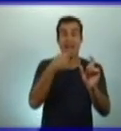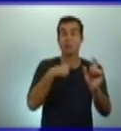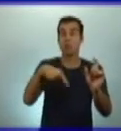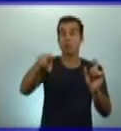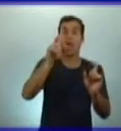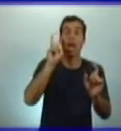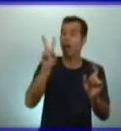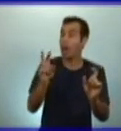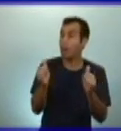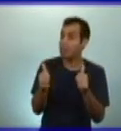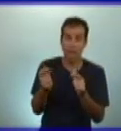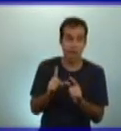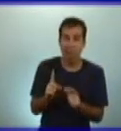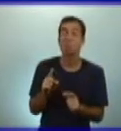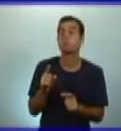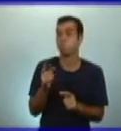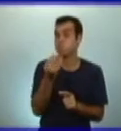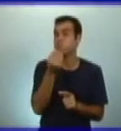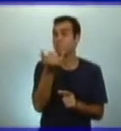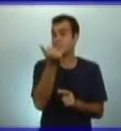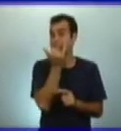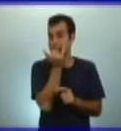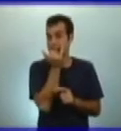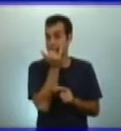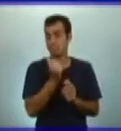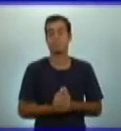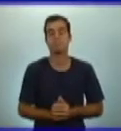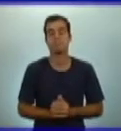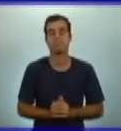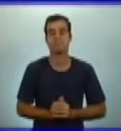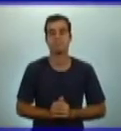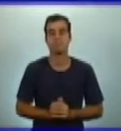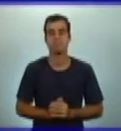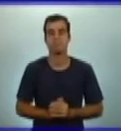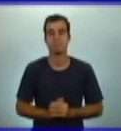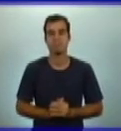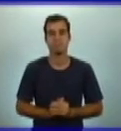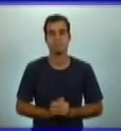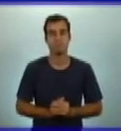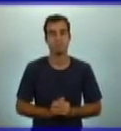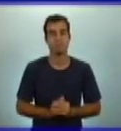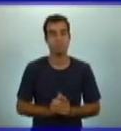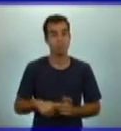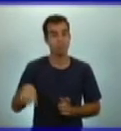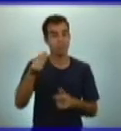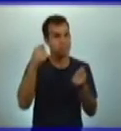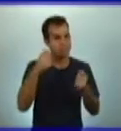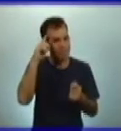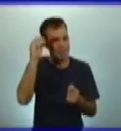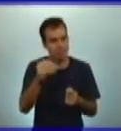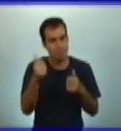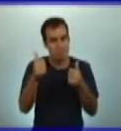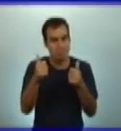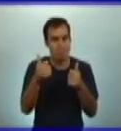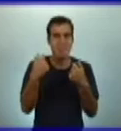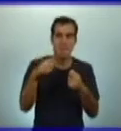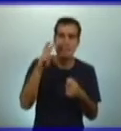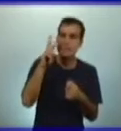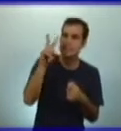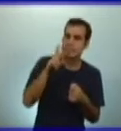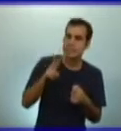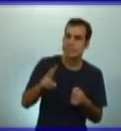que es importante en los ejercicios con texto, además de conocer y dominar los términos, leer e